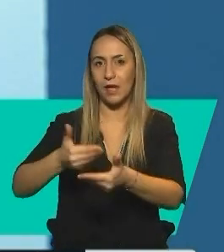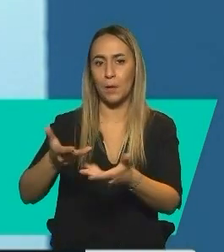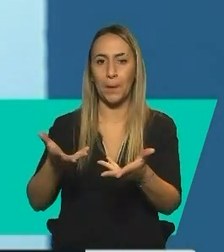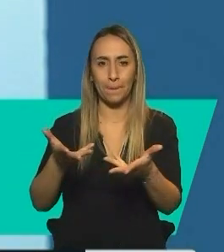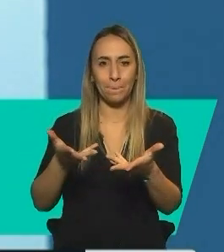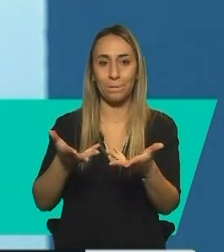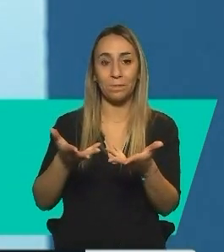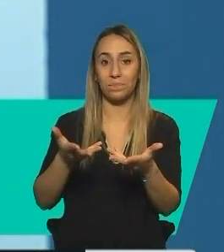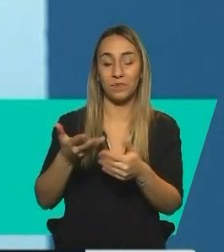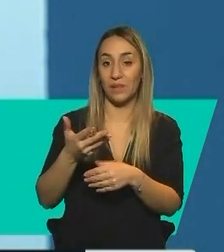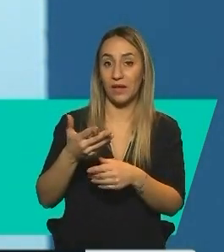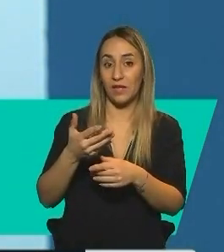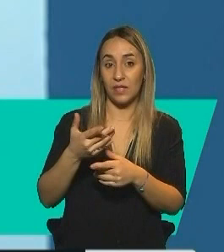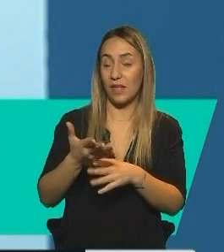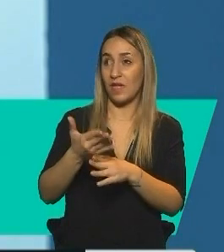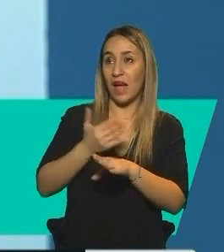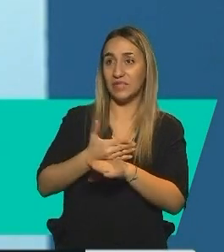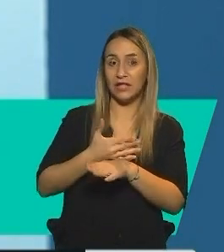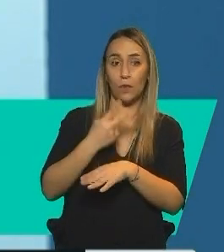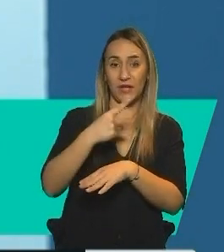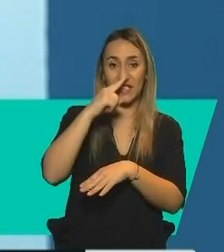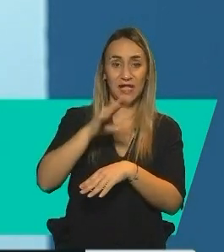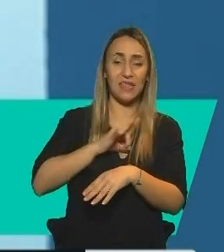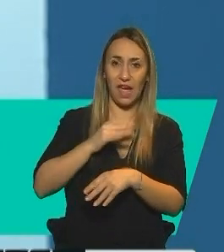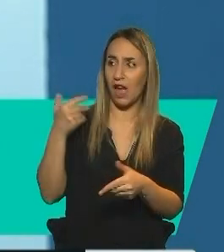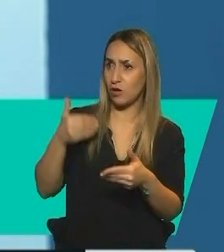Y tuvimos que, desde hace 27 años,